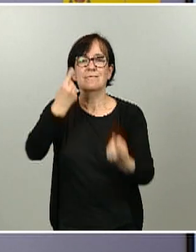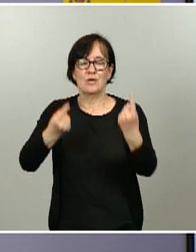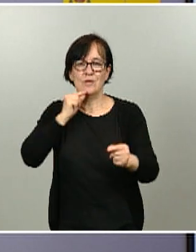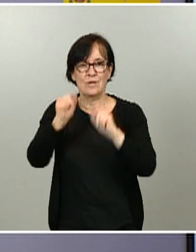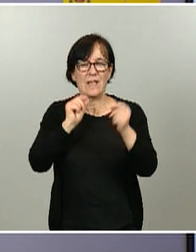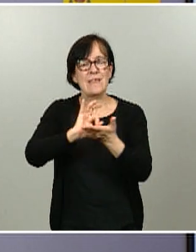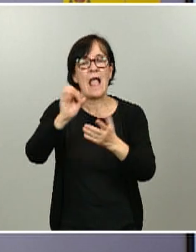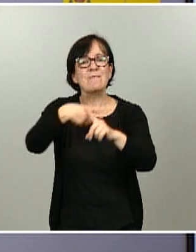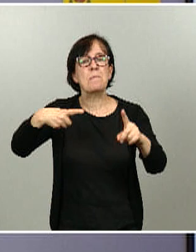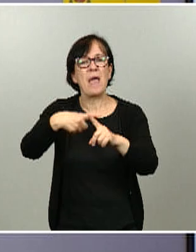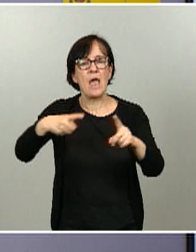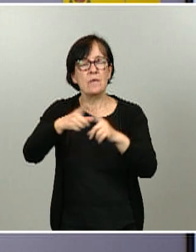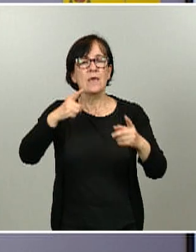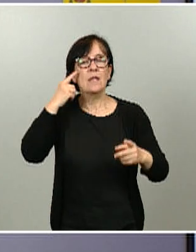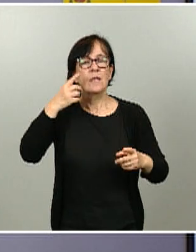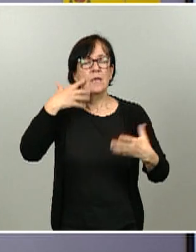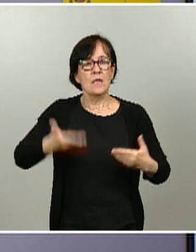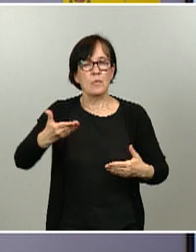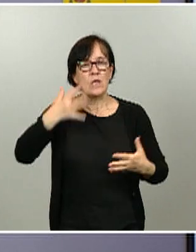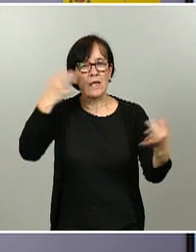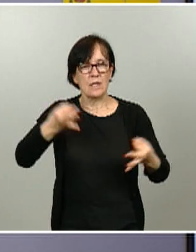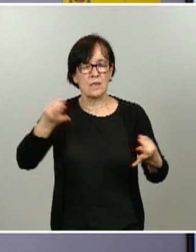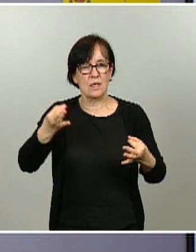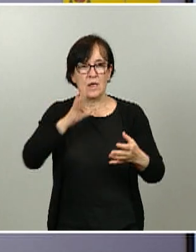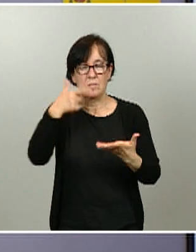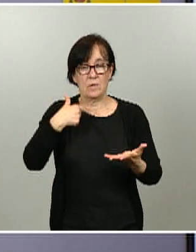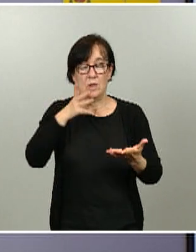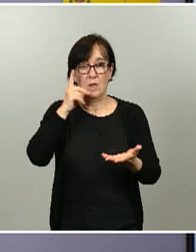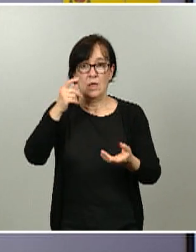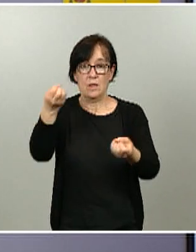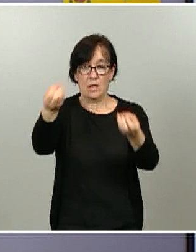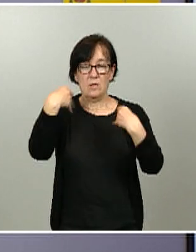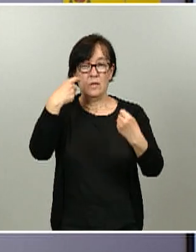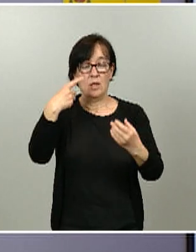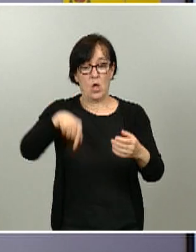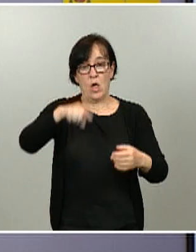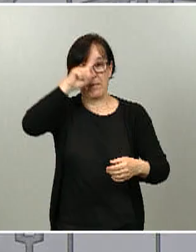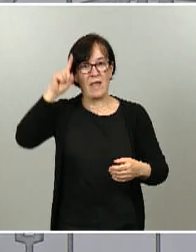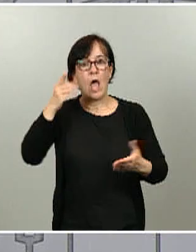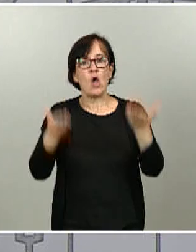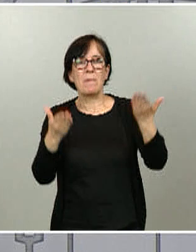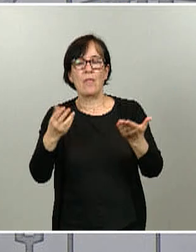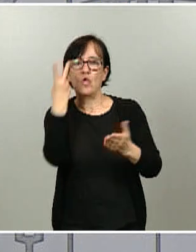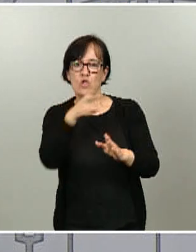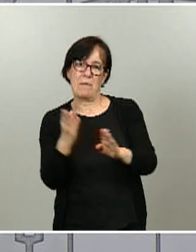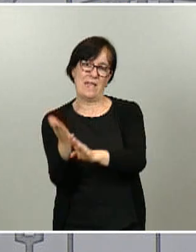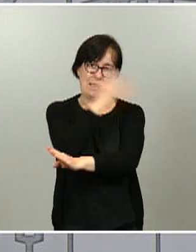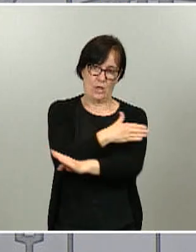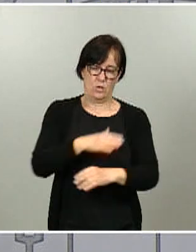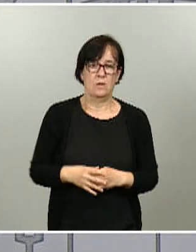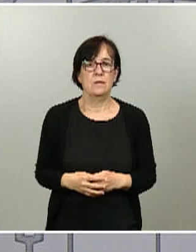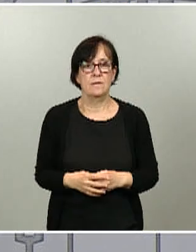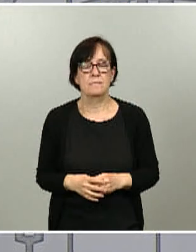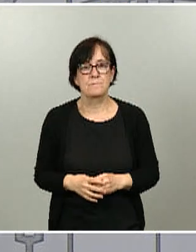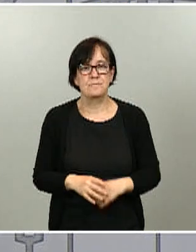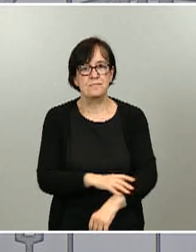riesgo concede al elevado número de casos reportados hoy por Madrid en comparación con las 2 semanas anteriores. Bien,